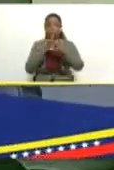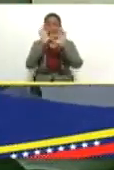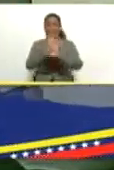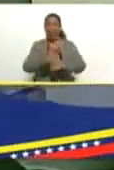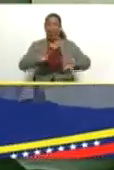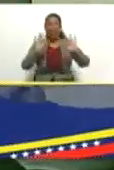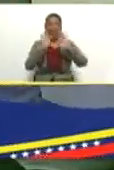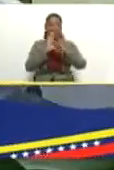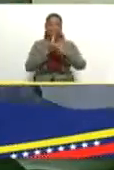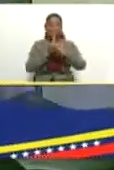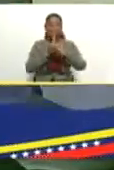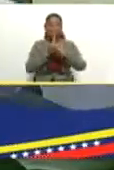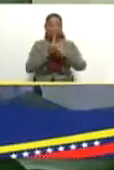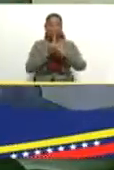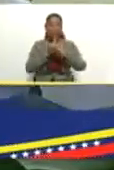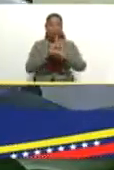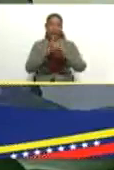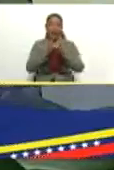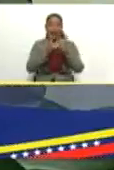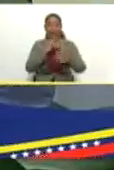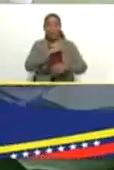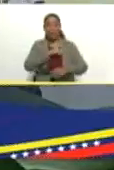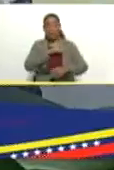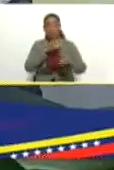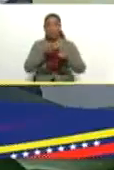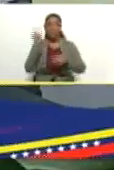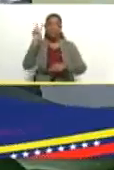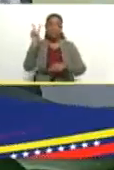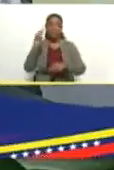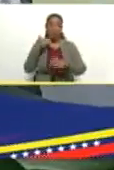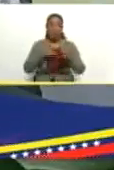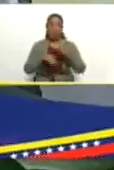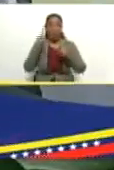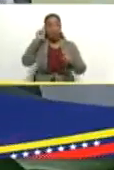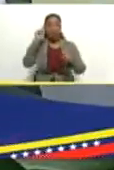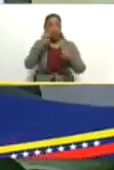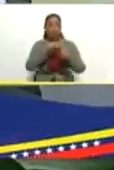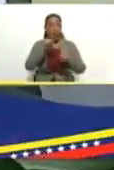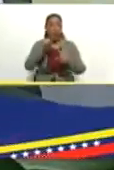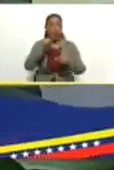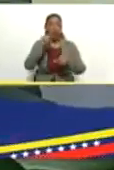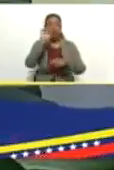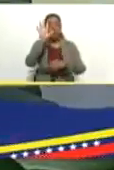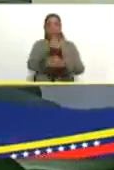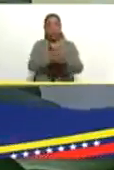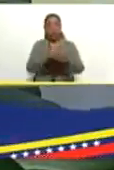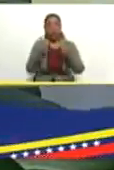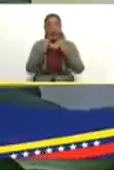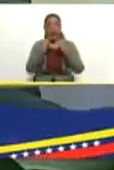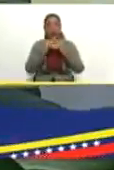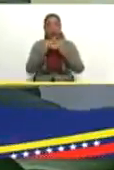gran misión Vivienda Venezuela, paso a paso. Vamos rumbo a la meta de 5 millones de viviendas.